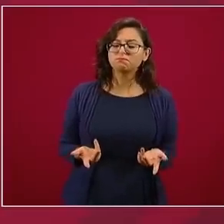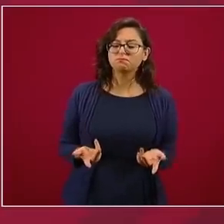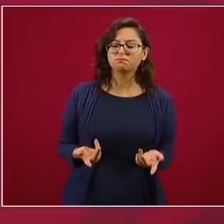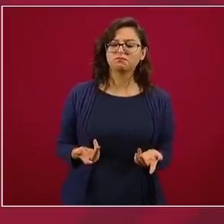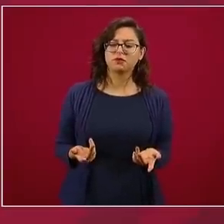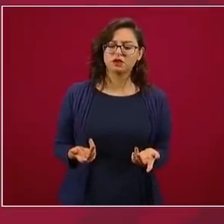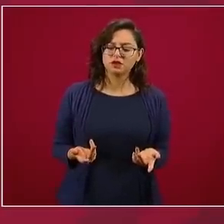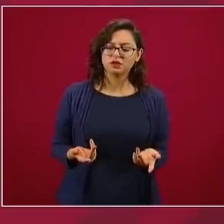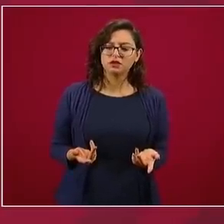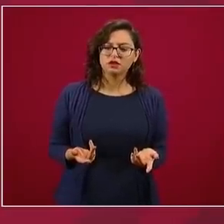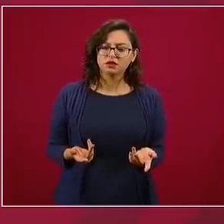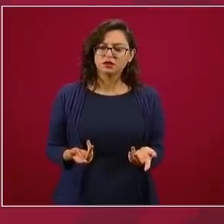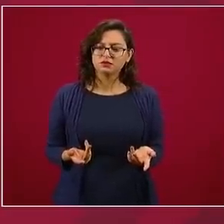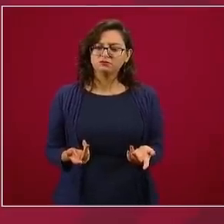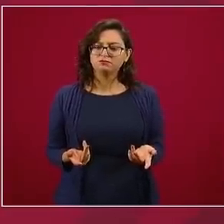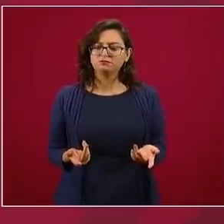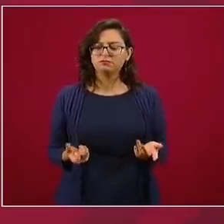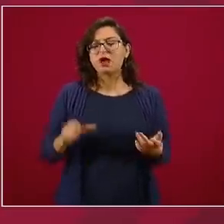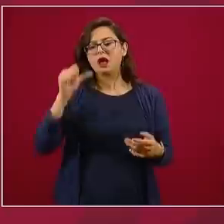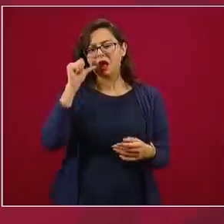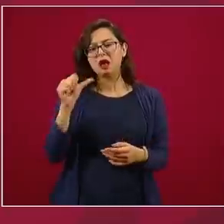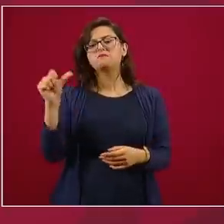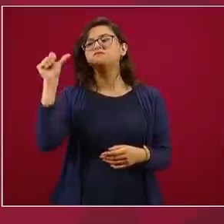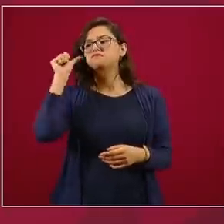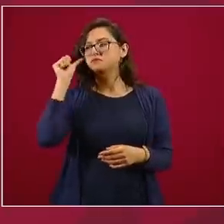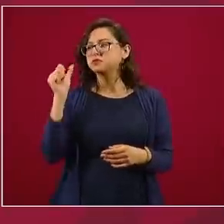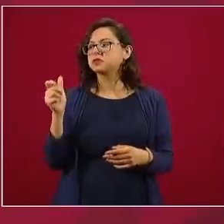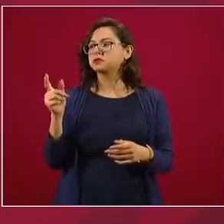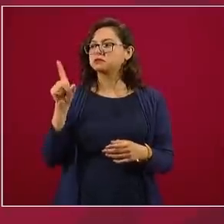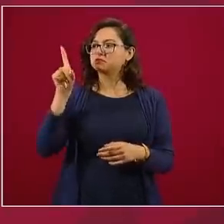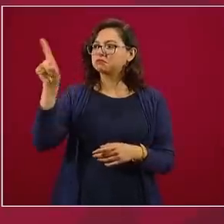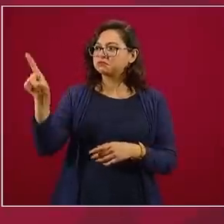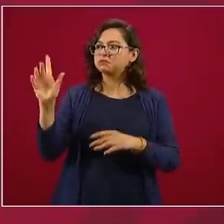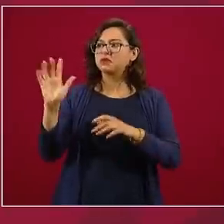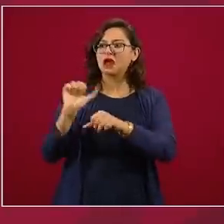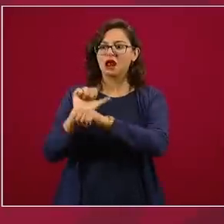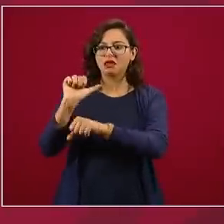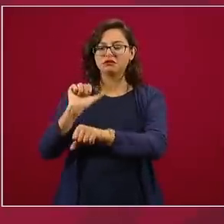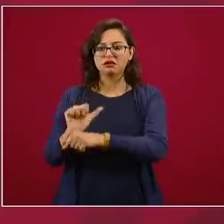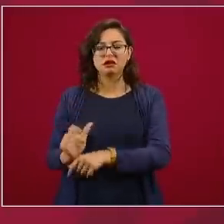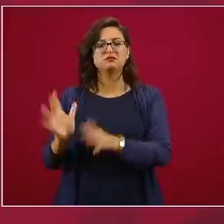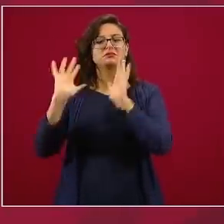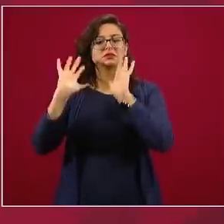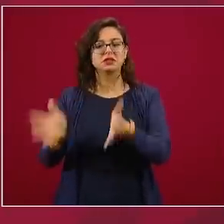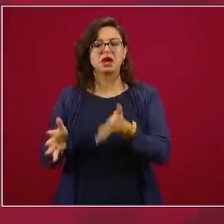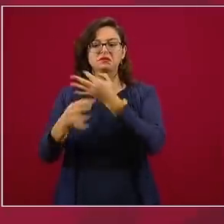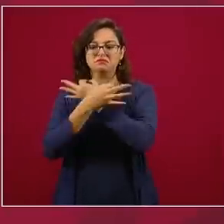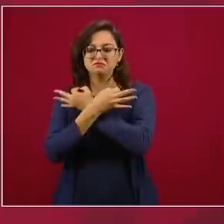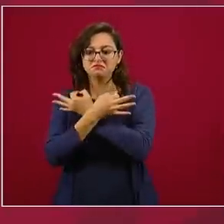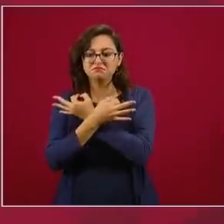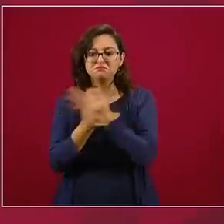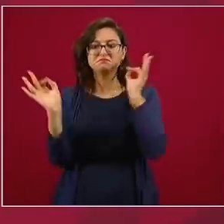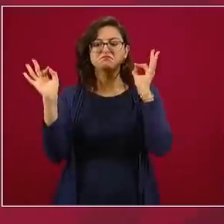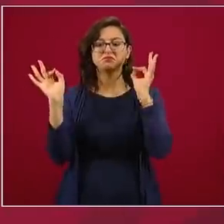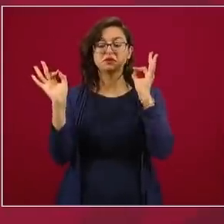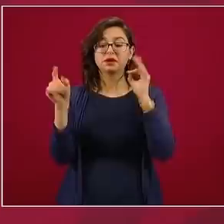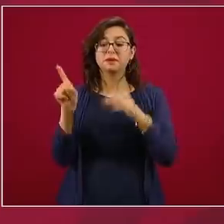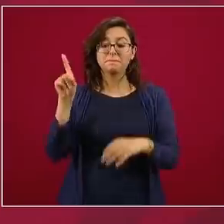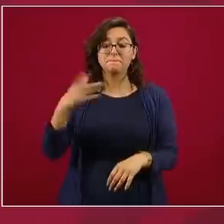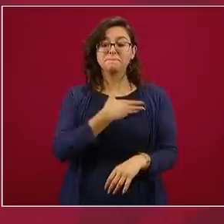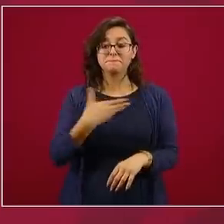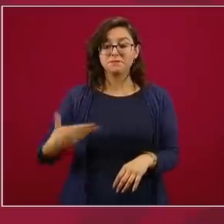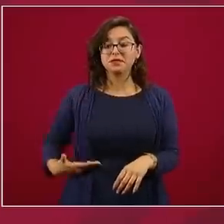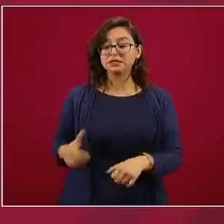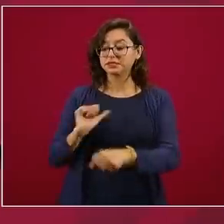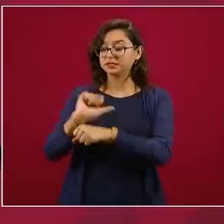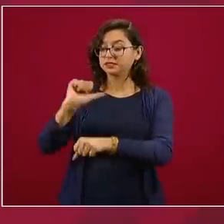ayer ya se da a conocer en Argentina, me buscó el presidente